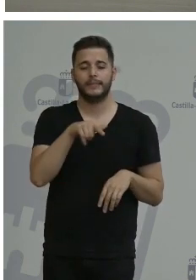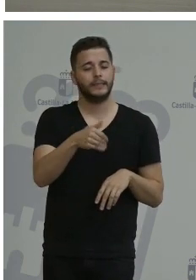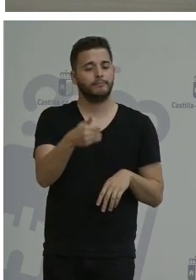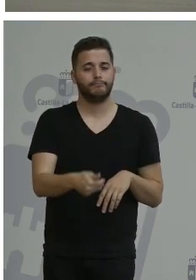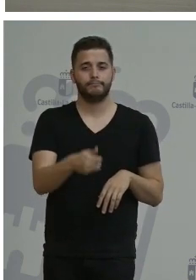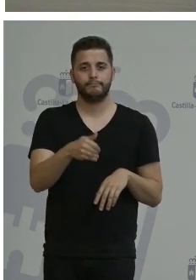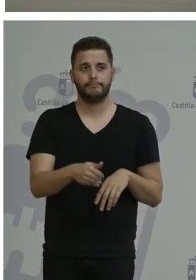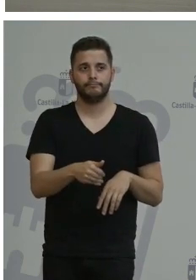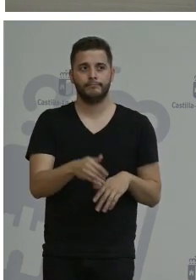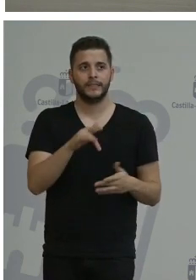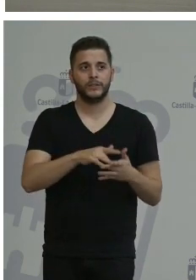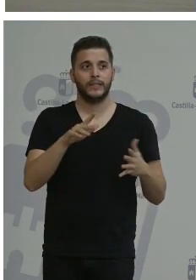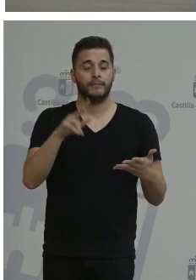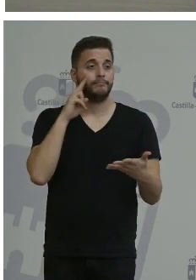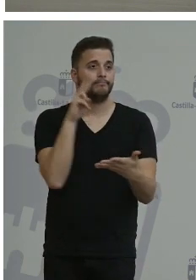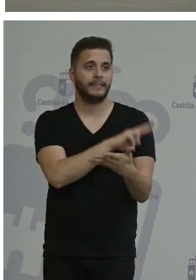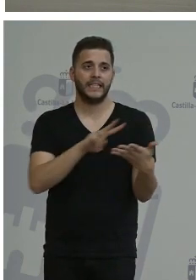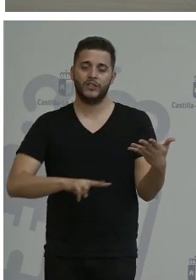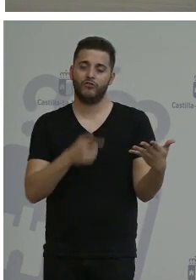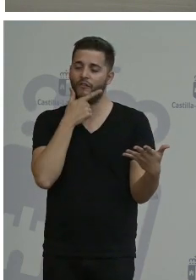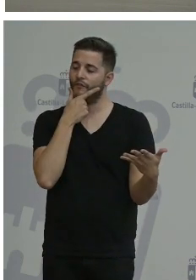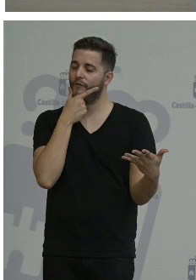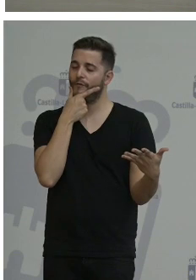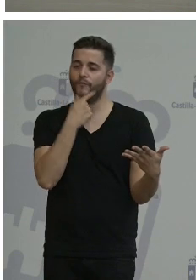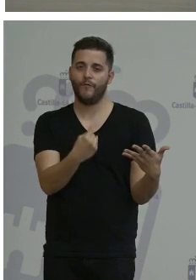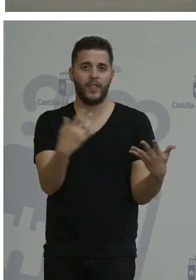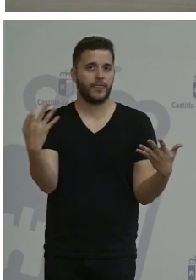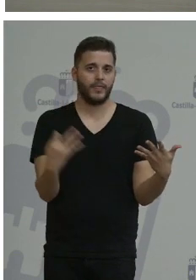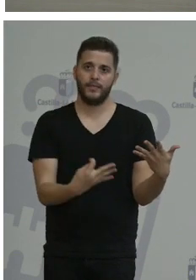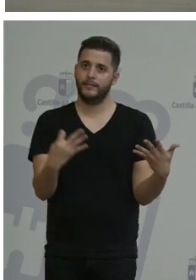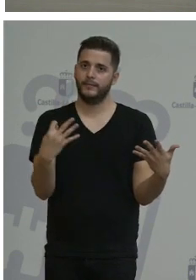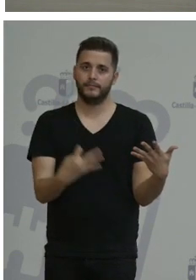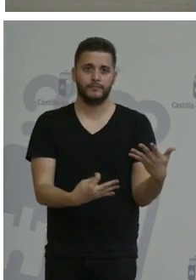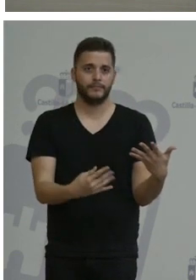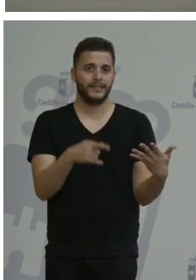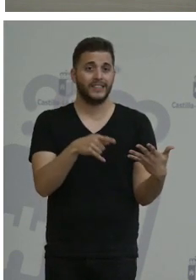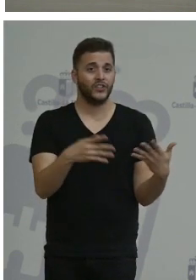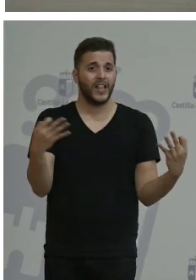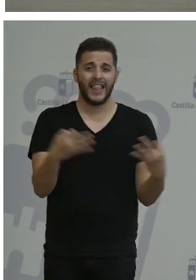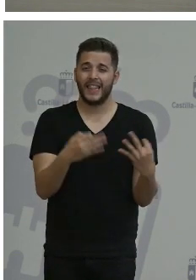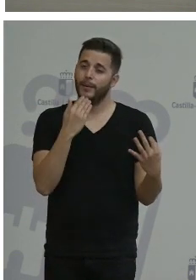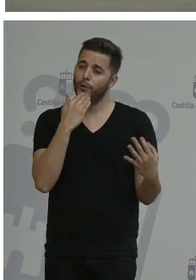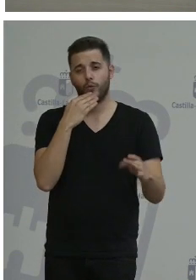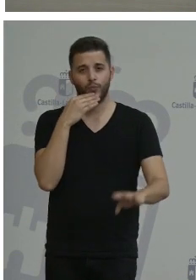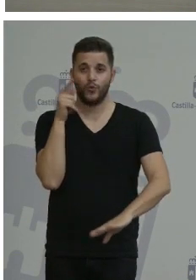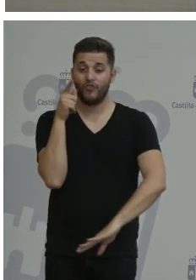estamos hablando de la lectura fácil para todos. Esto es absolutamente, debería ser obligatorio.